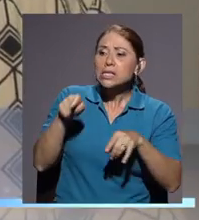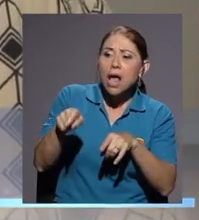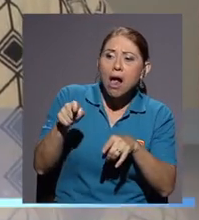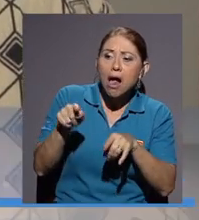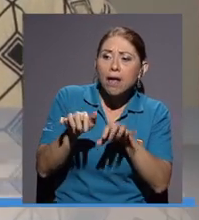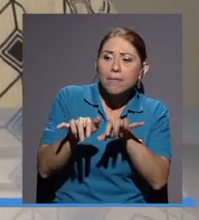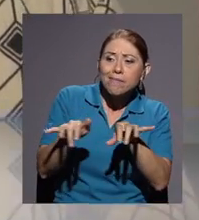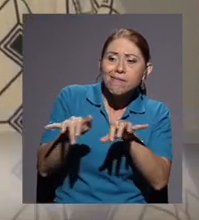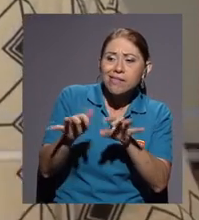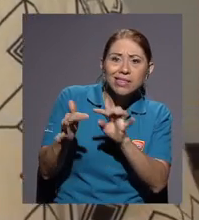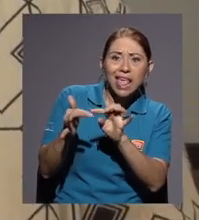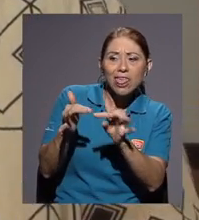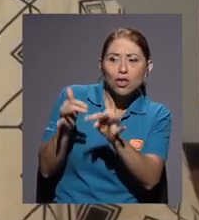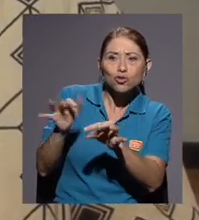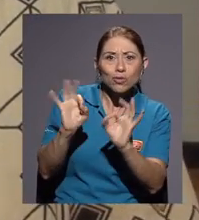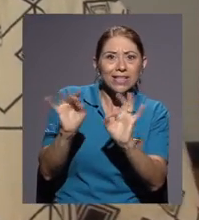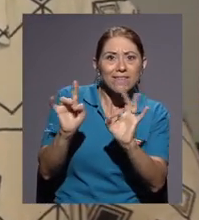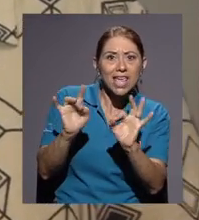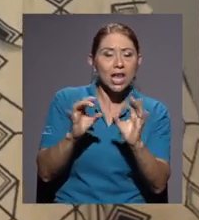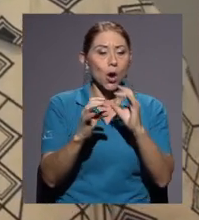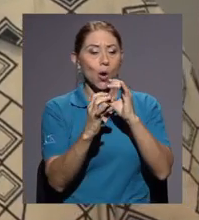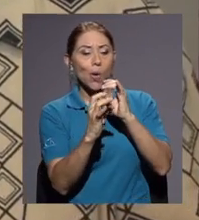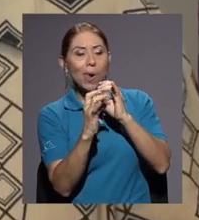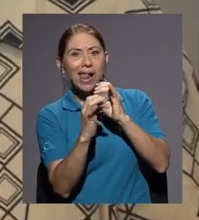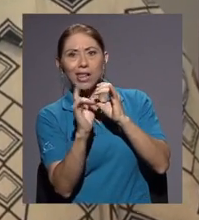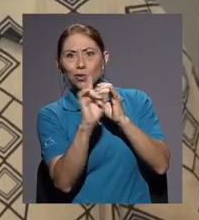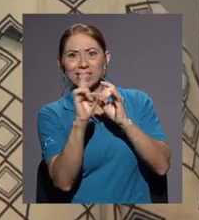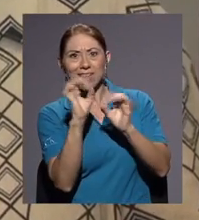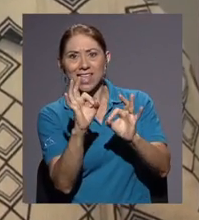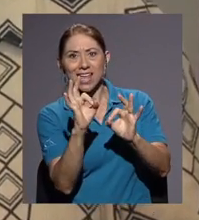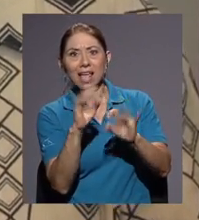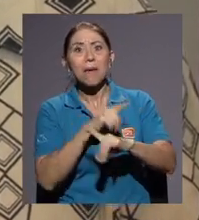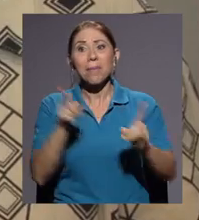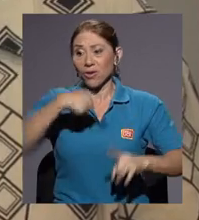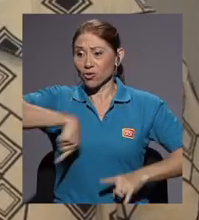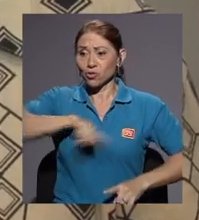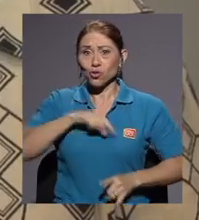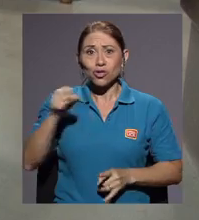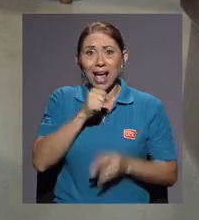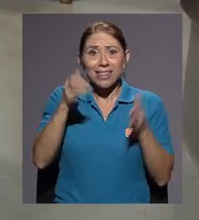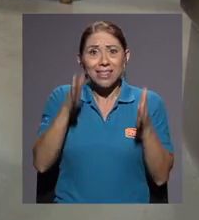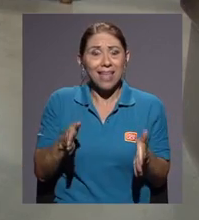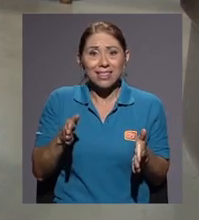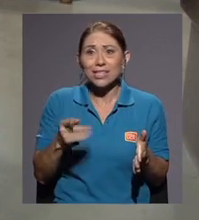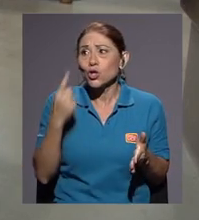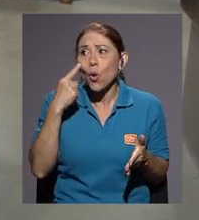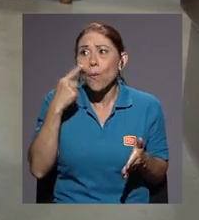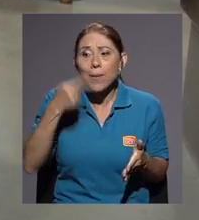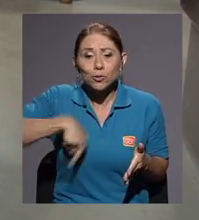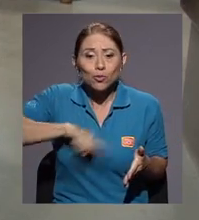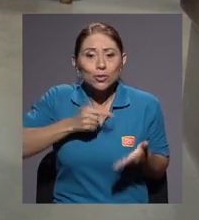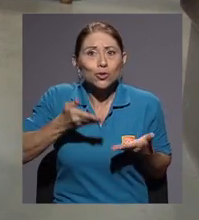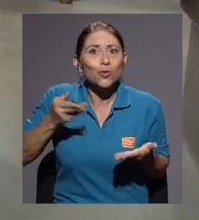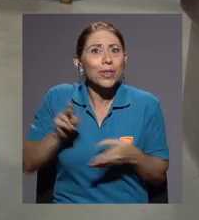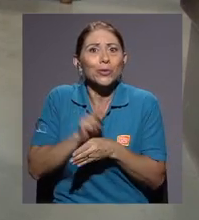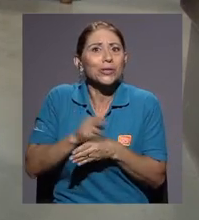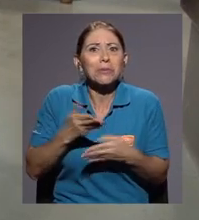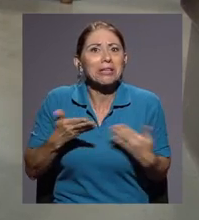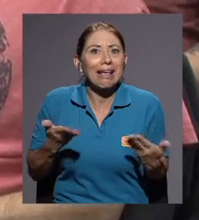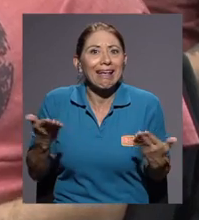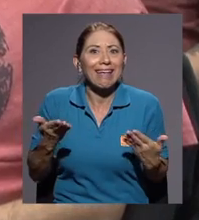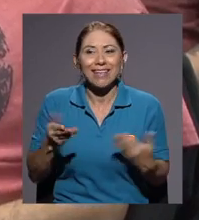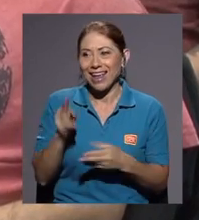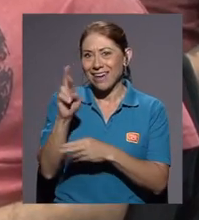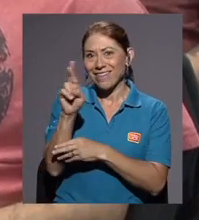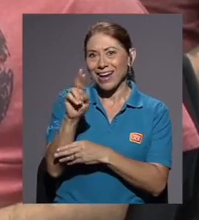o no está bien, pero nosotros los cantantes no vemos a nuestro instrumento. Raquel Cortina, cantante